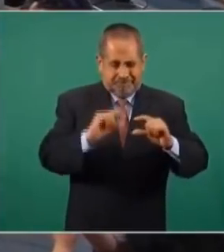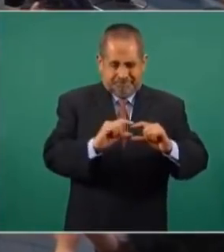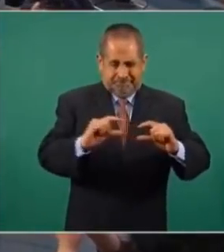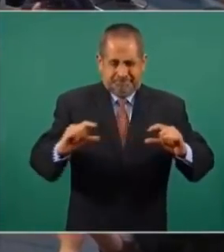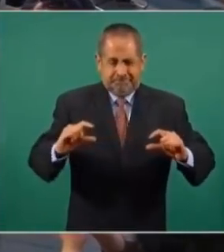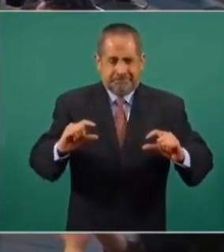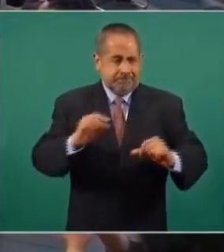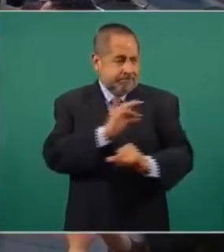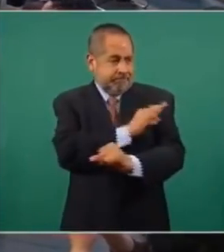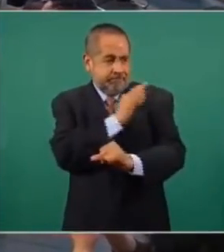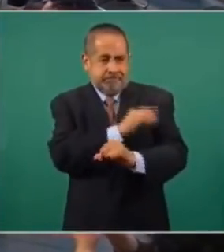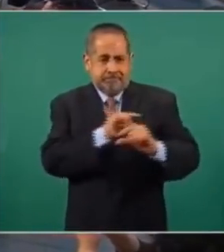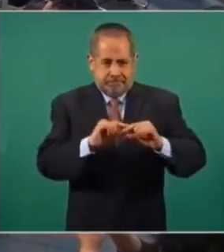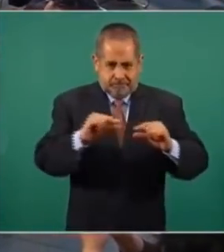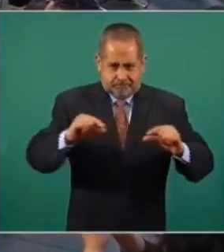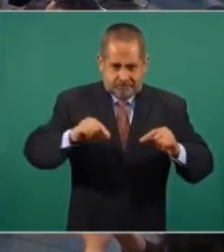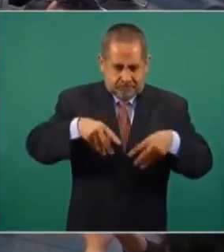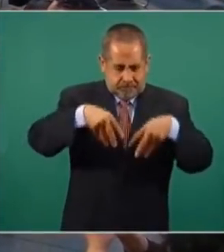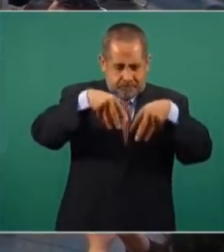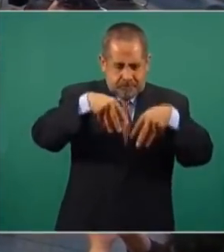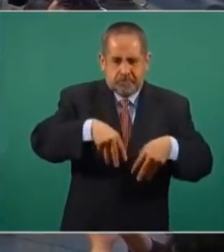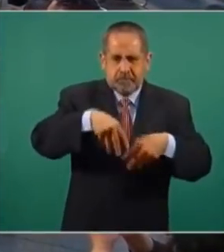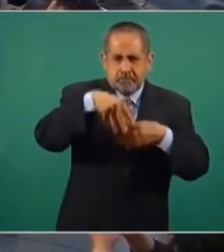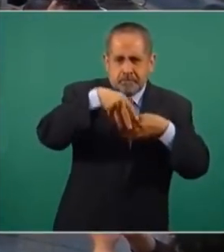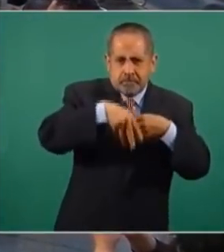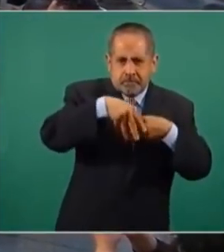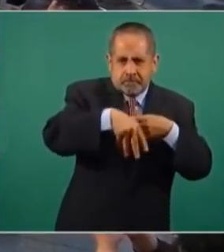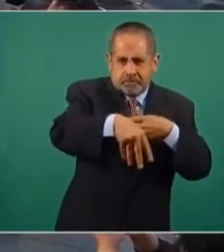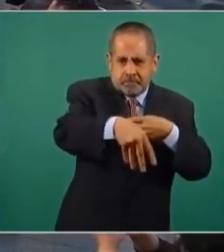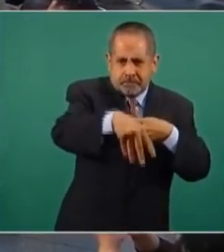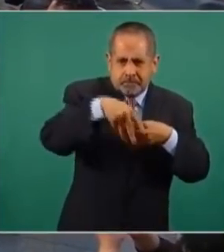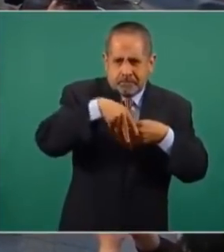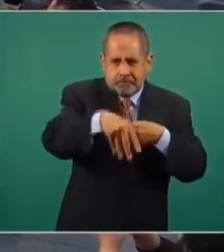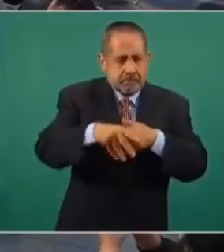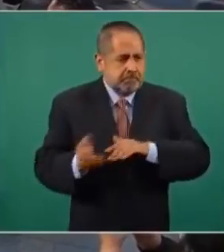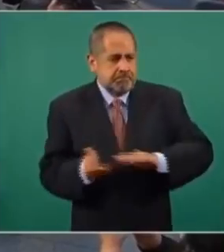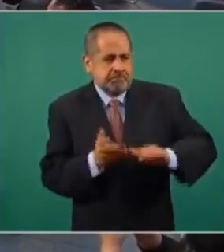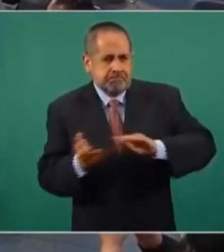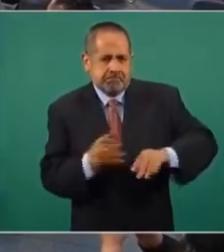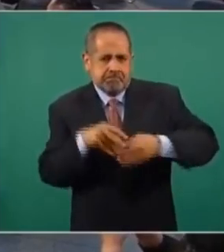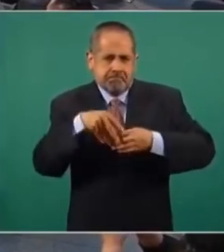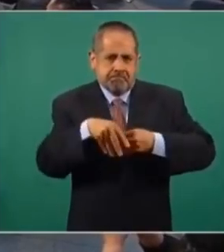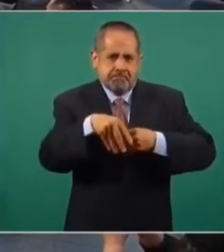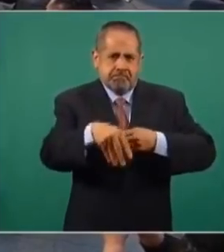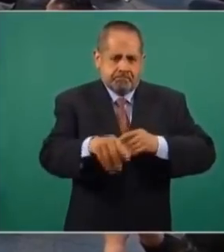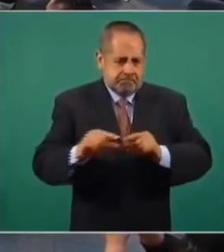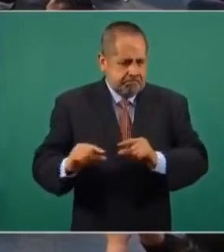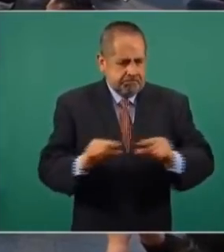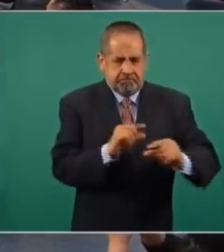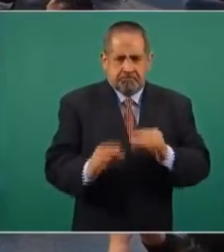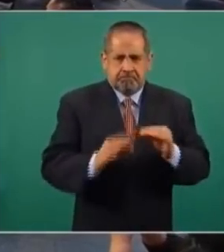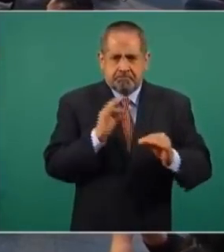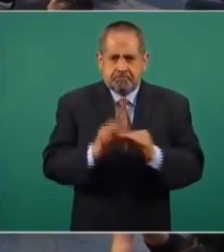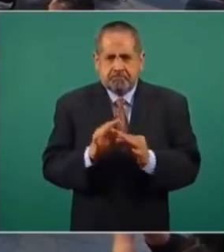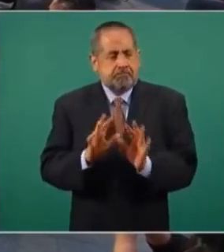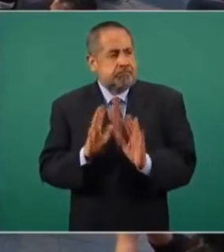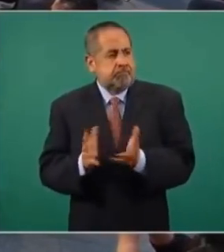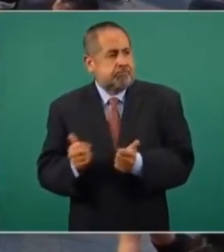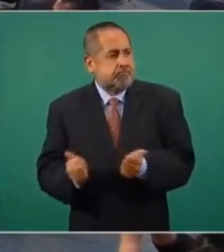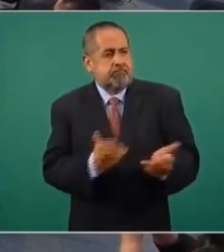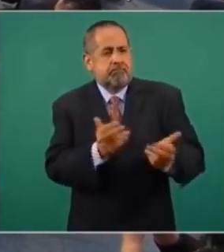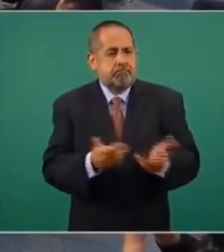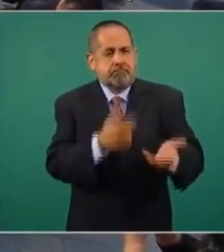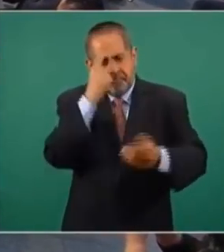haciendo de vacunas, o sea, de qué cantidad tenemos y cuándo estimamos tener las